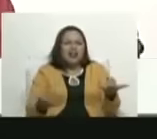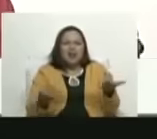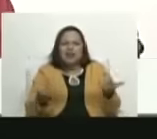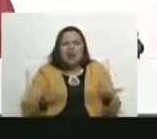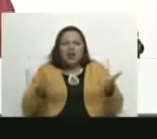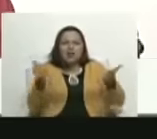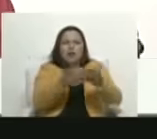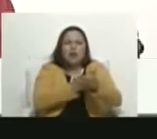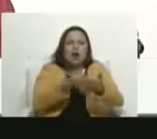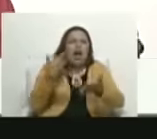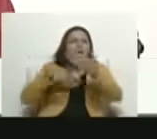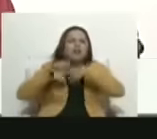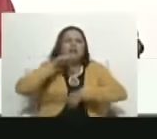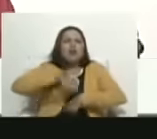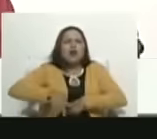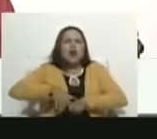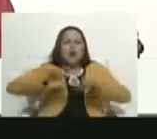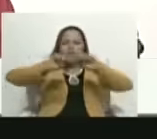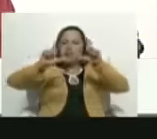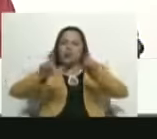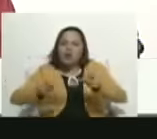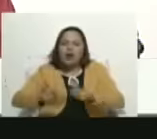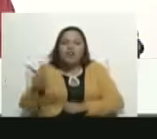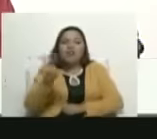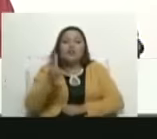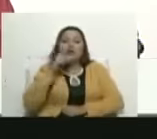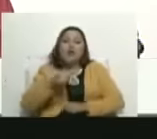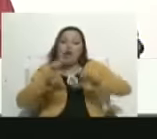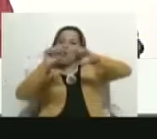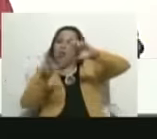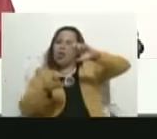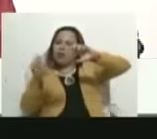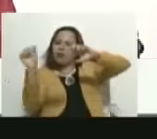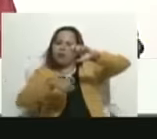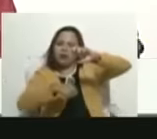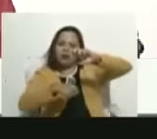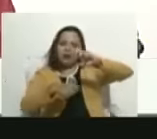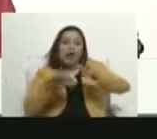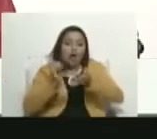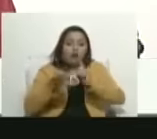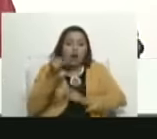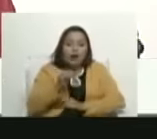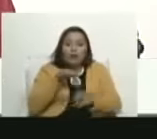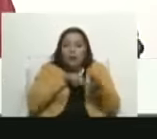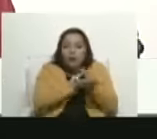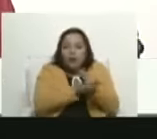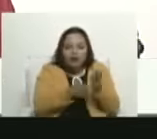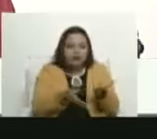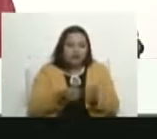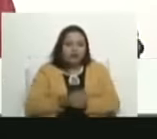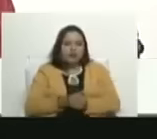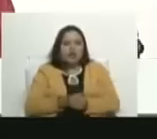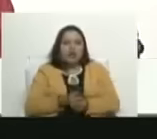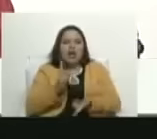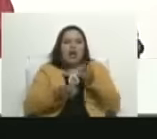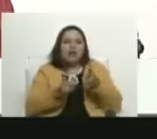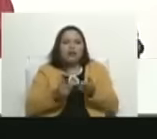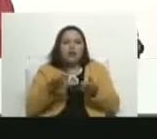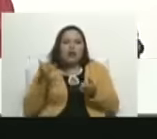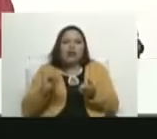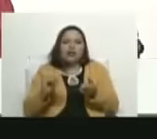los mapas de la Guayana de Venezuela sin la Guayana Esequiba, que algunos tienen por ahí guardados. Bueno, algunos los tiran en, ¿cómo se